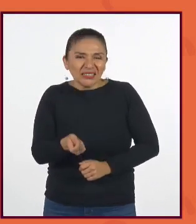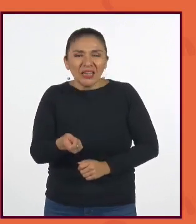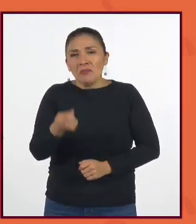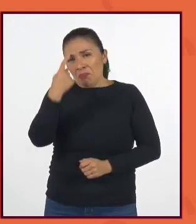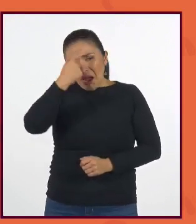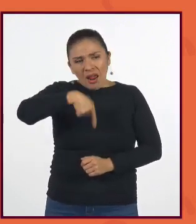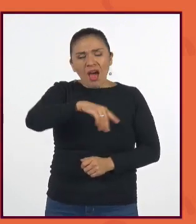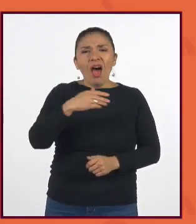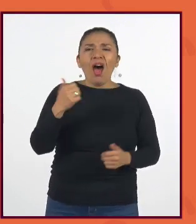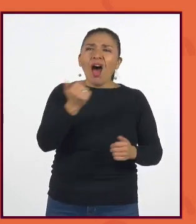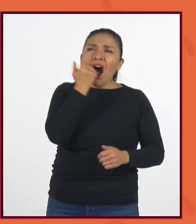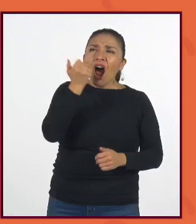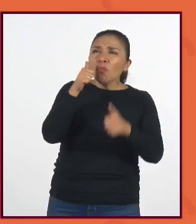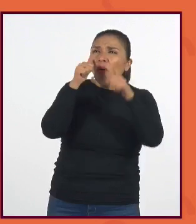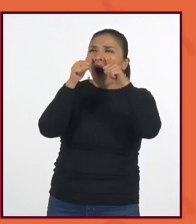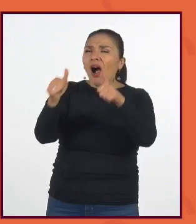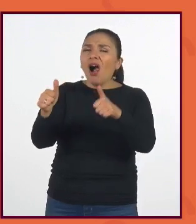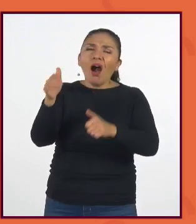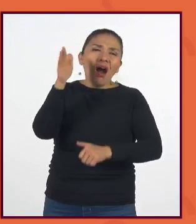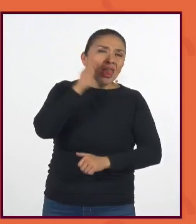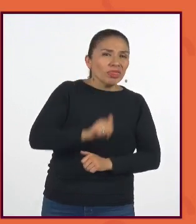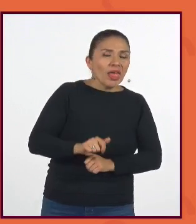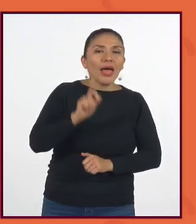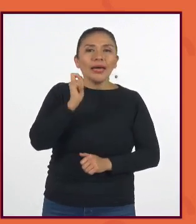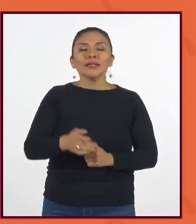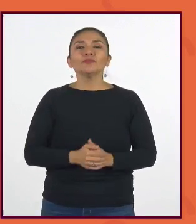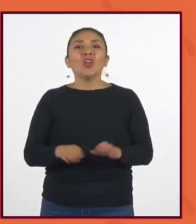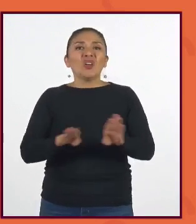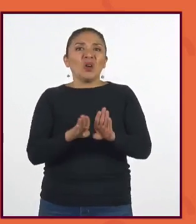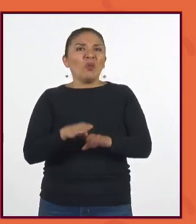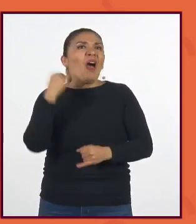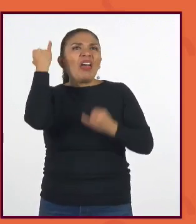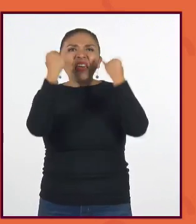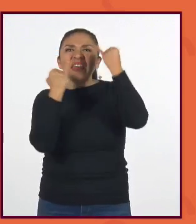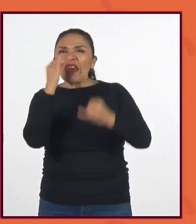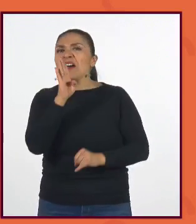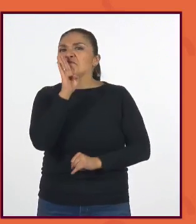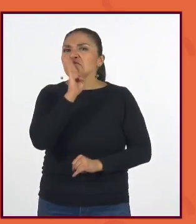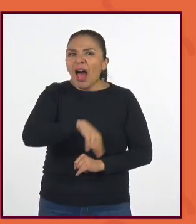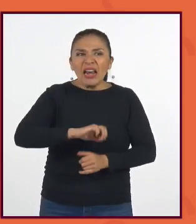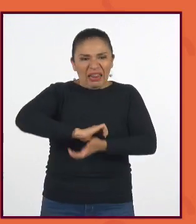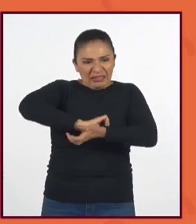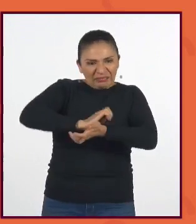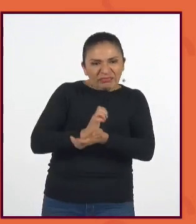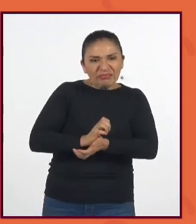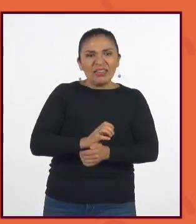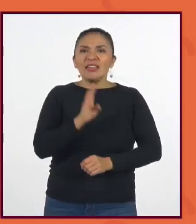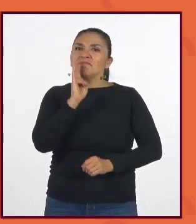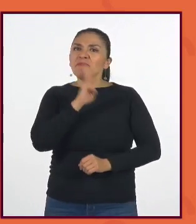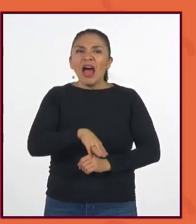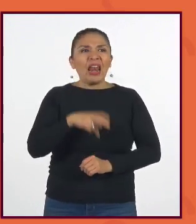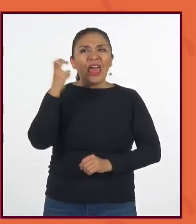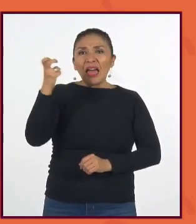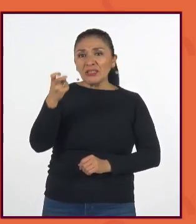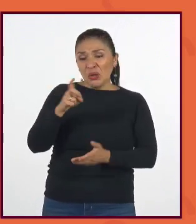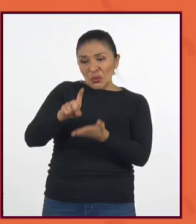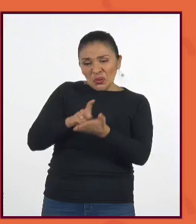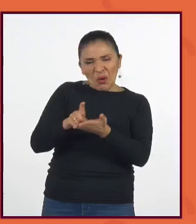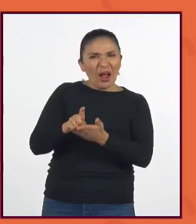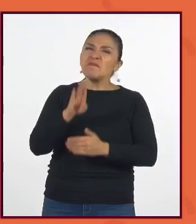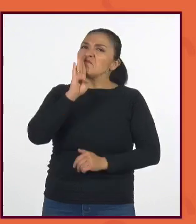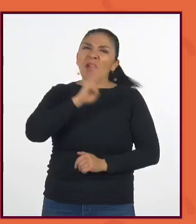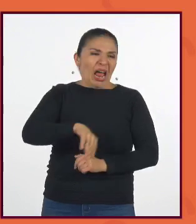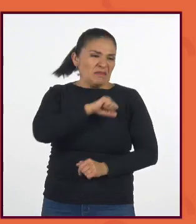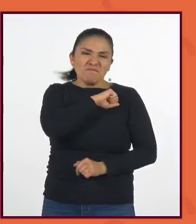al alumno? Es esta parte de estigmatizar, discriminar, como criminalizar a las personas que lo consumen